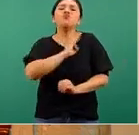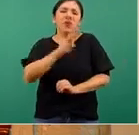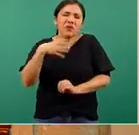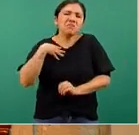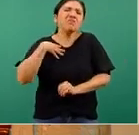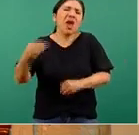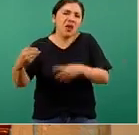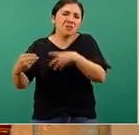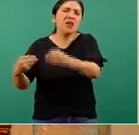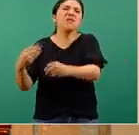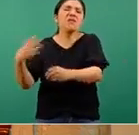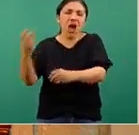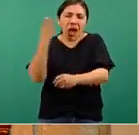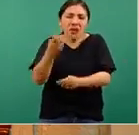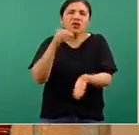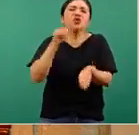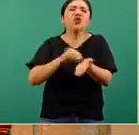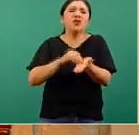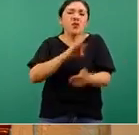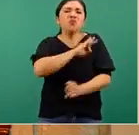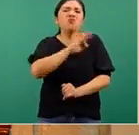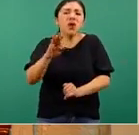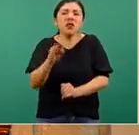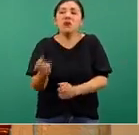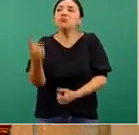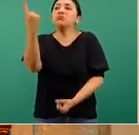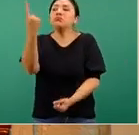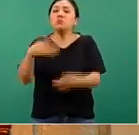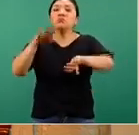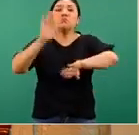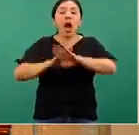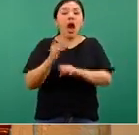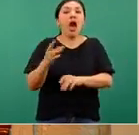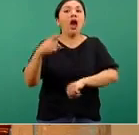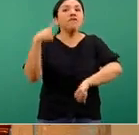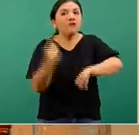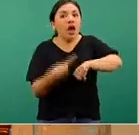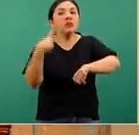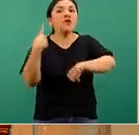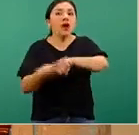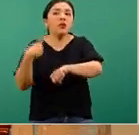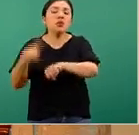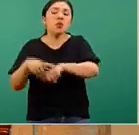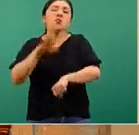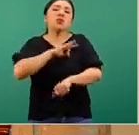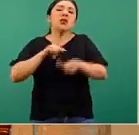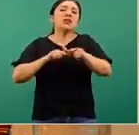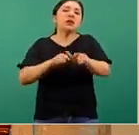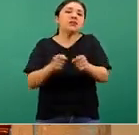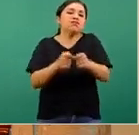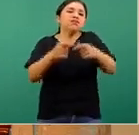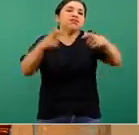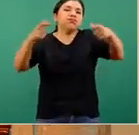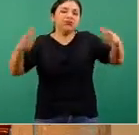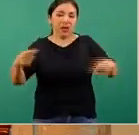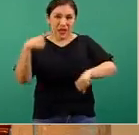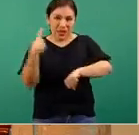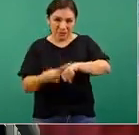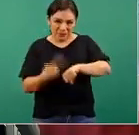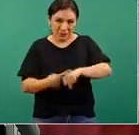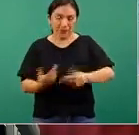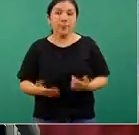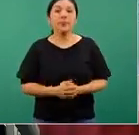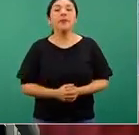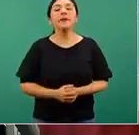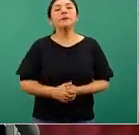y entonces puede todavía encontrar a alguien que enferme y que la epidemia se mantenga activa. Y lo que hemos